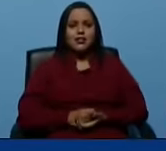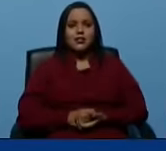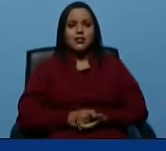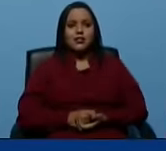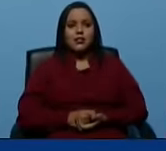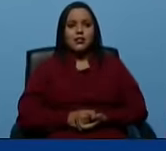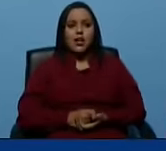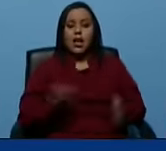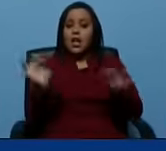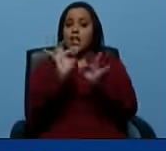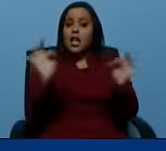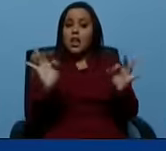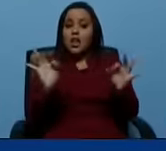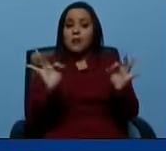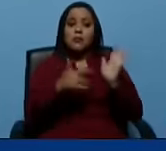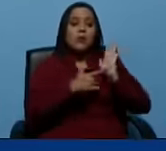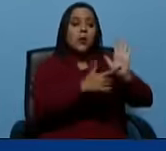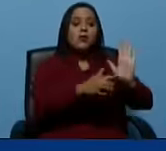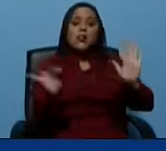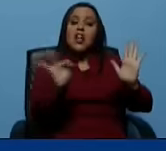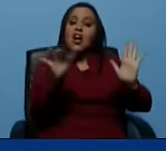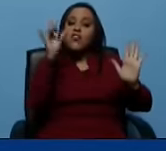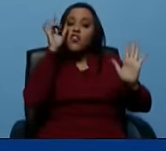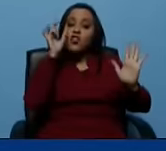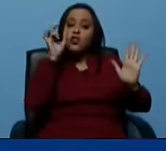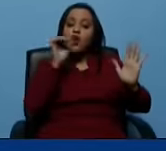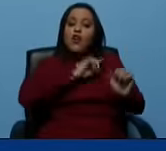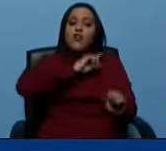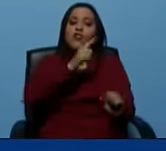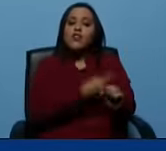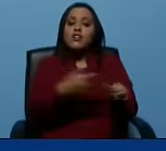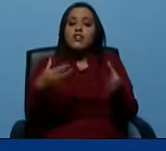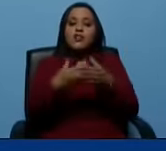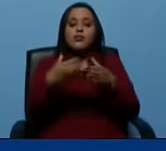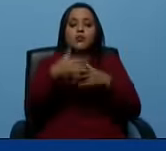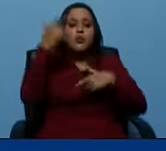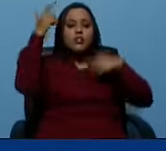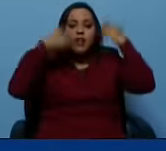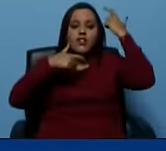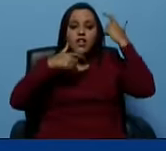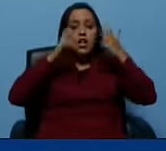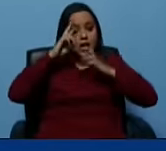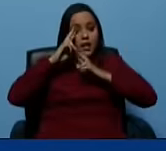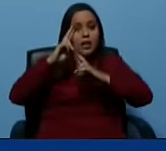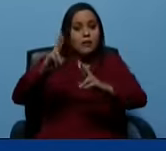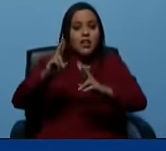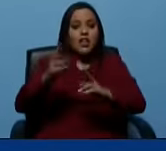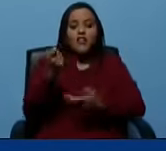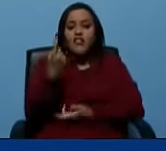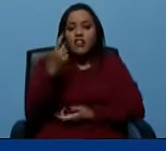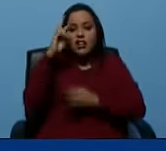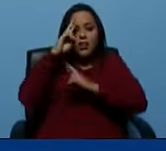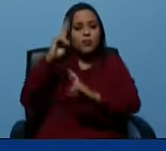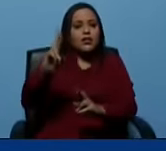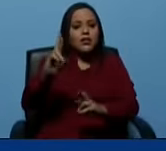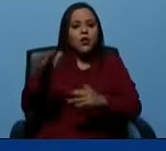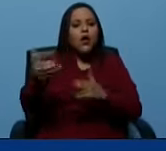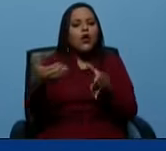No sacó ni una imagen de la fuerza que tenemos los chavistas y respetando al chavismo como fuerza